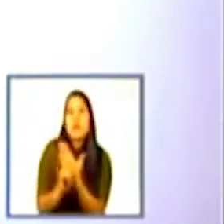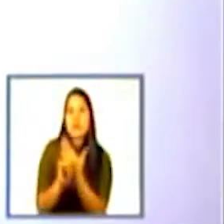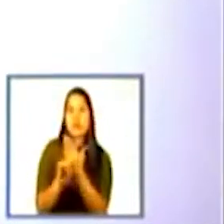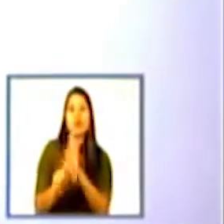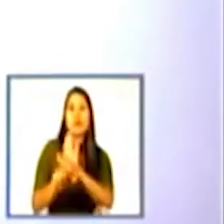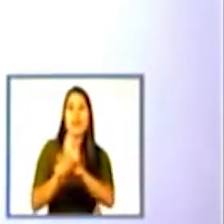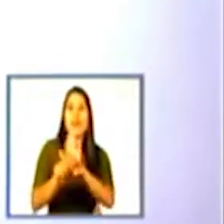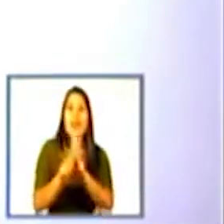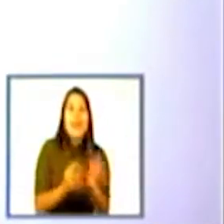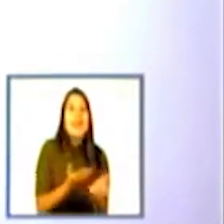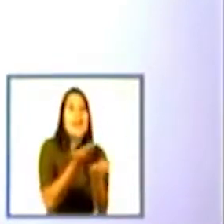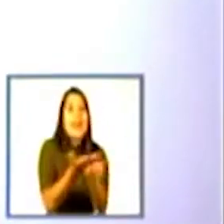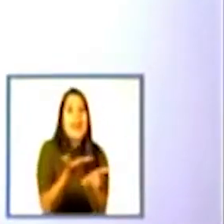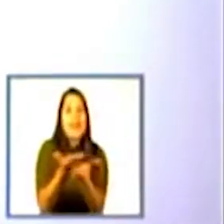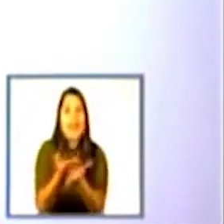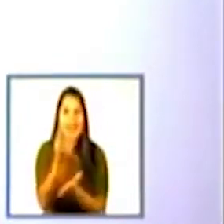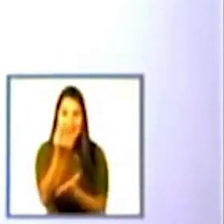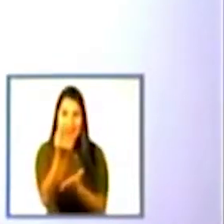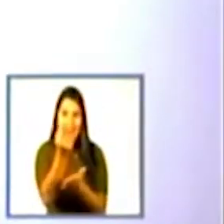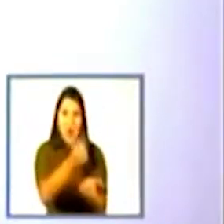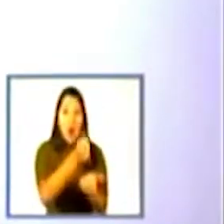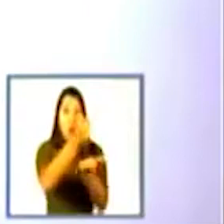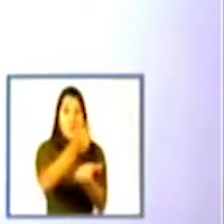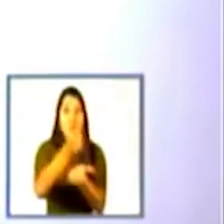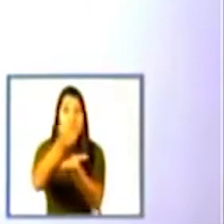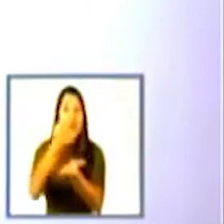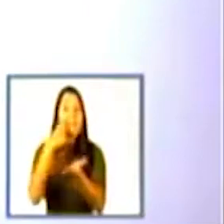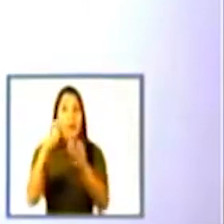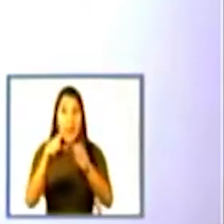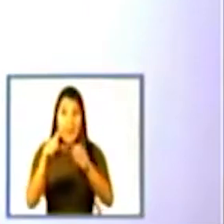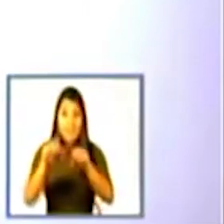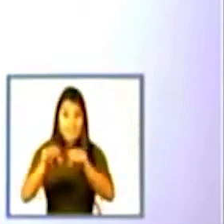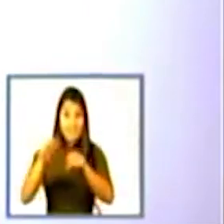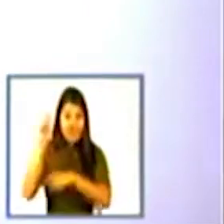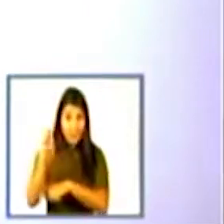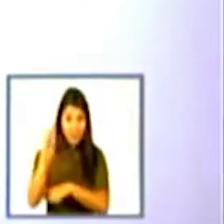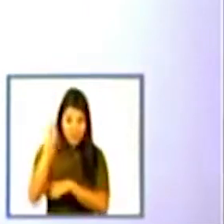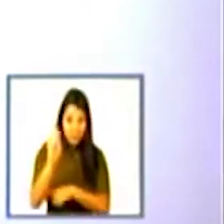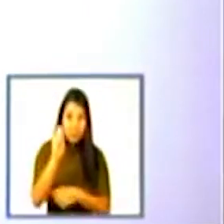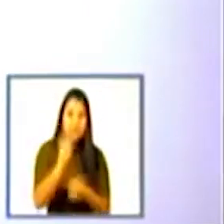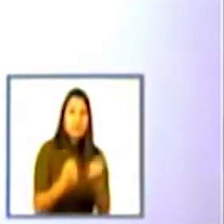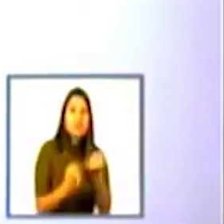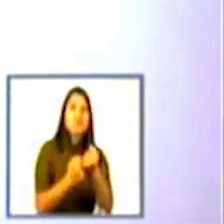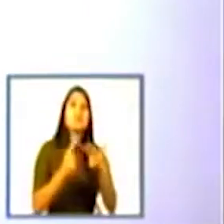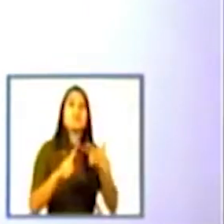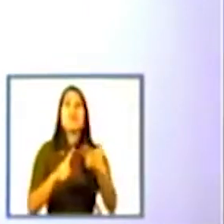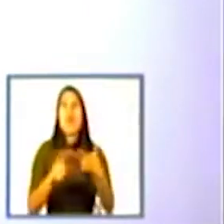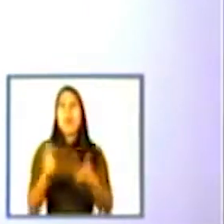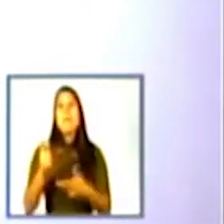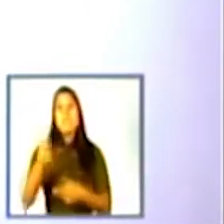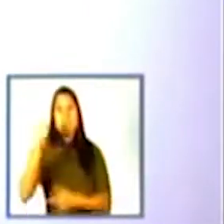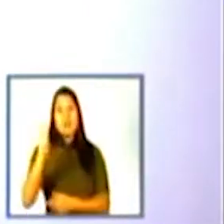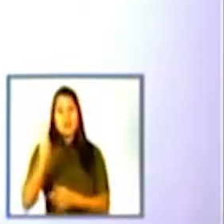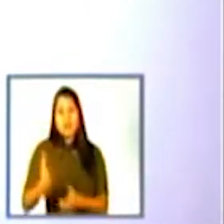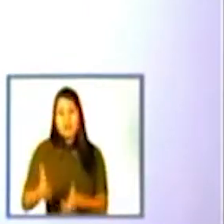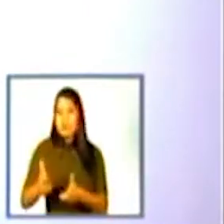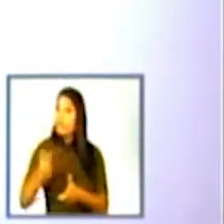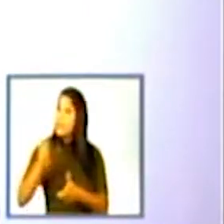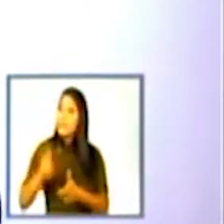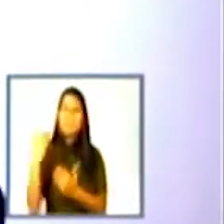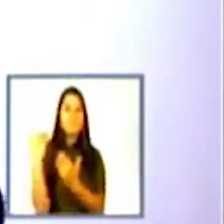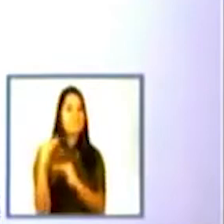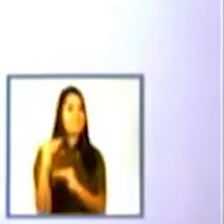los regímenes de pensiones también. En tercer lugar, las pensiones de lujo. Hay que atacar las pensiones de lujo, este es importantísimo. Debemos establecer un